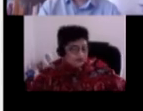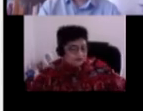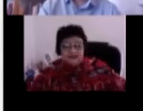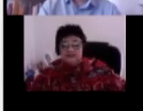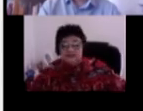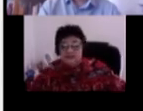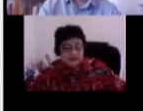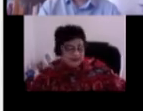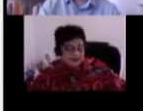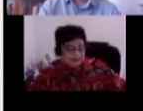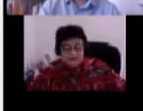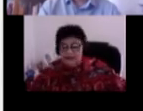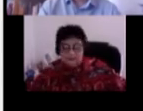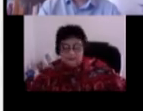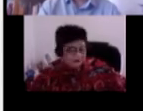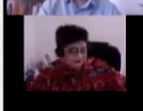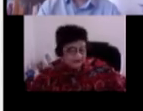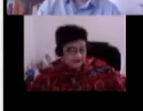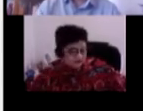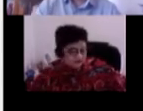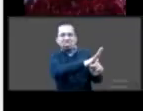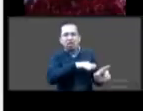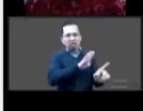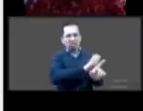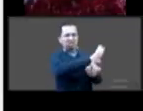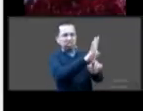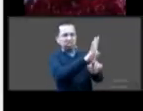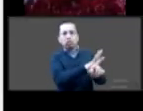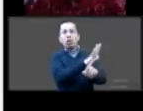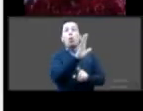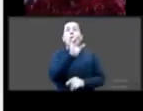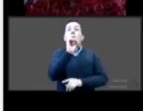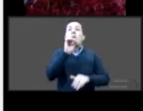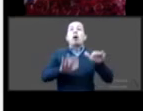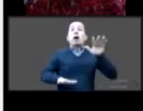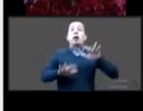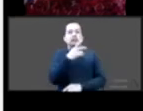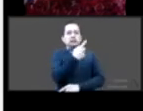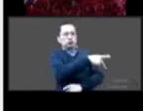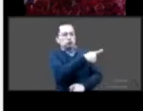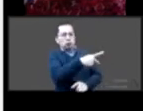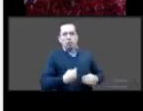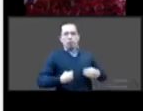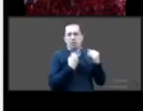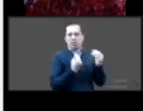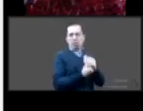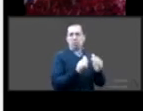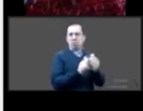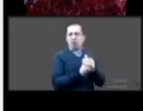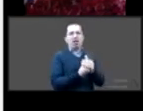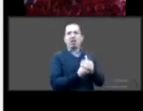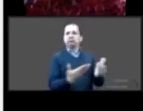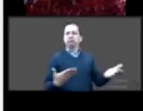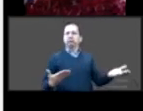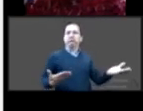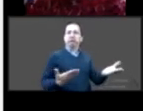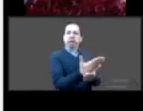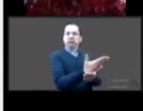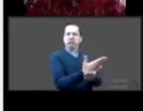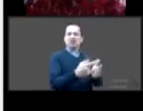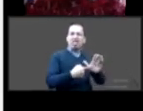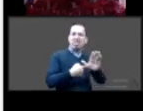y explotación de privacidad, esto que nos han estado comentando. Algunos datos que